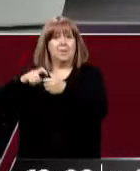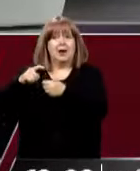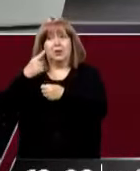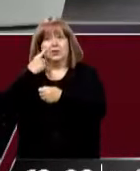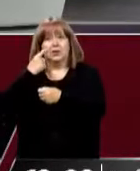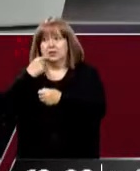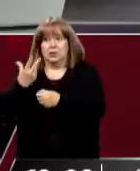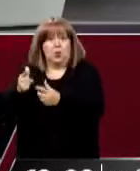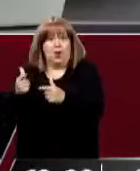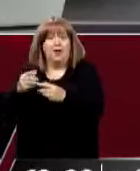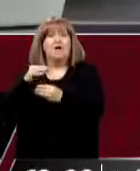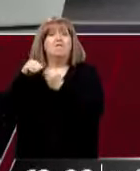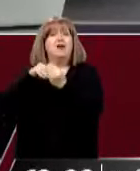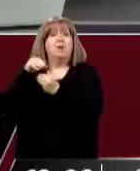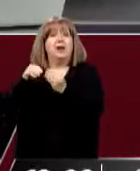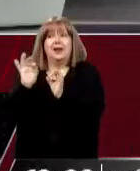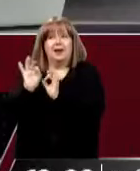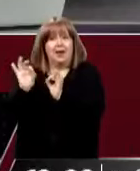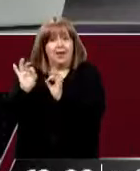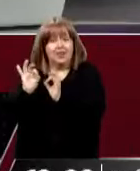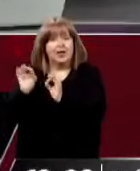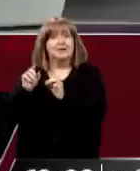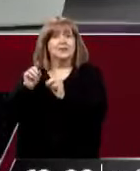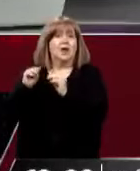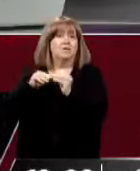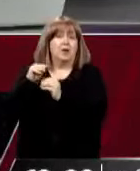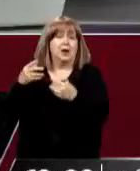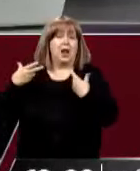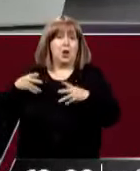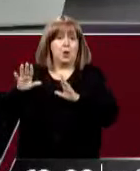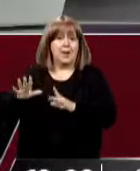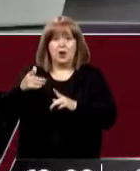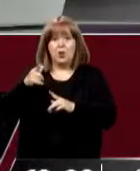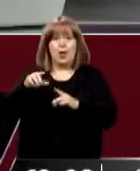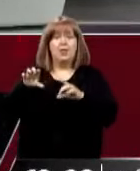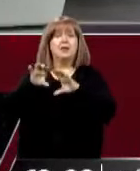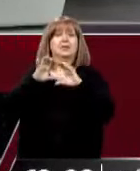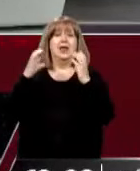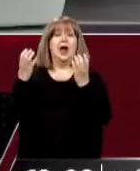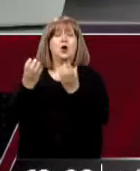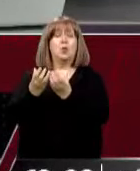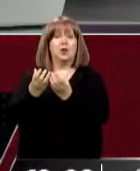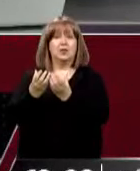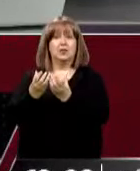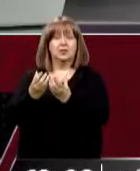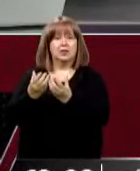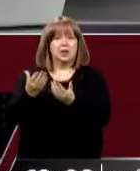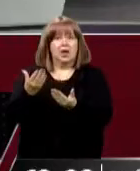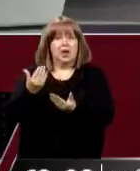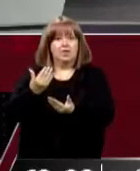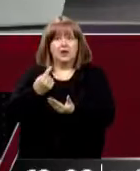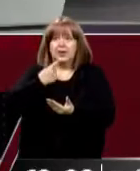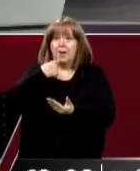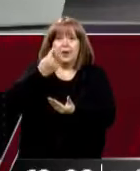a la discusión y la provincia de Mendoza, que según el secretario de Ambiente no fue consultado sobre esta situación